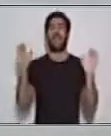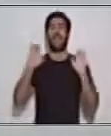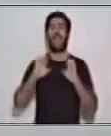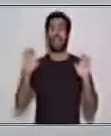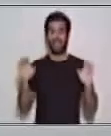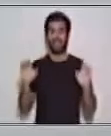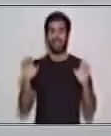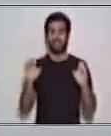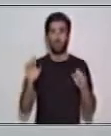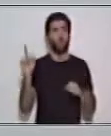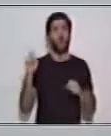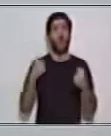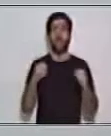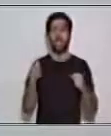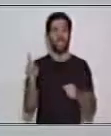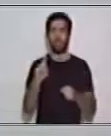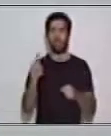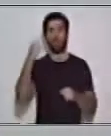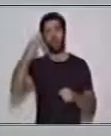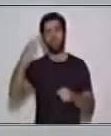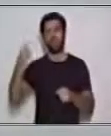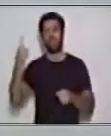Observa la gráfica y escríbelo.